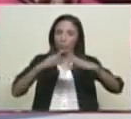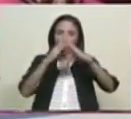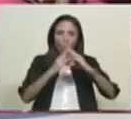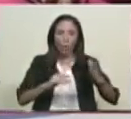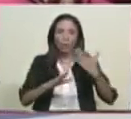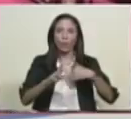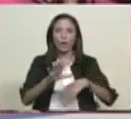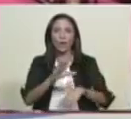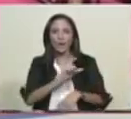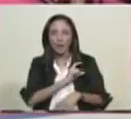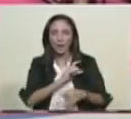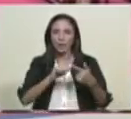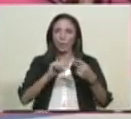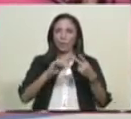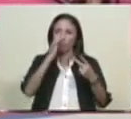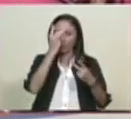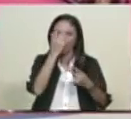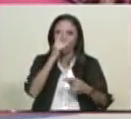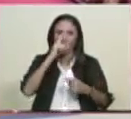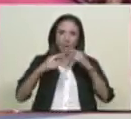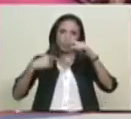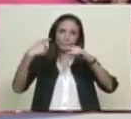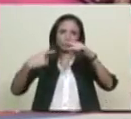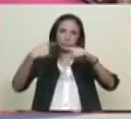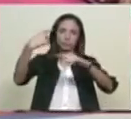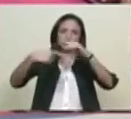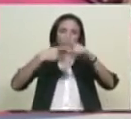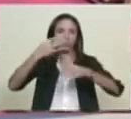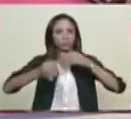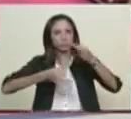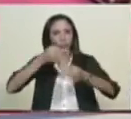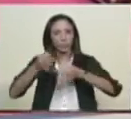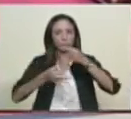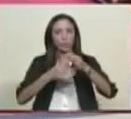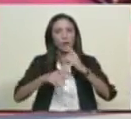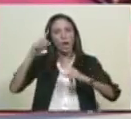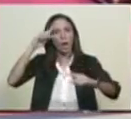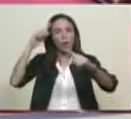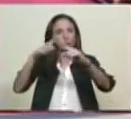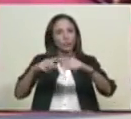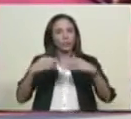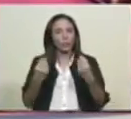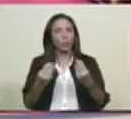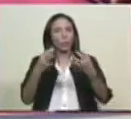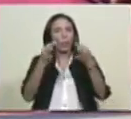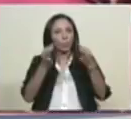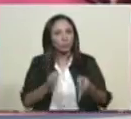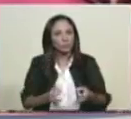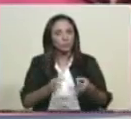enero y febrero. El objetivo de consolidar la justicia de paz,